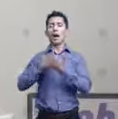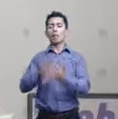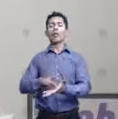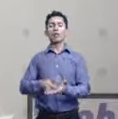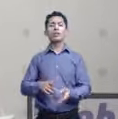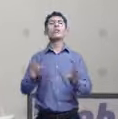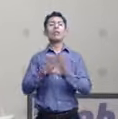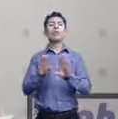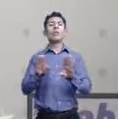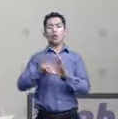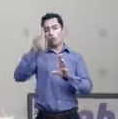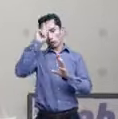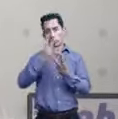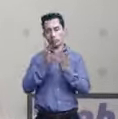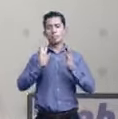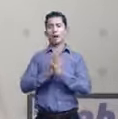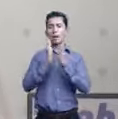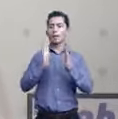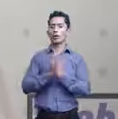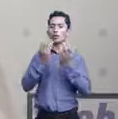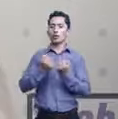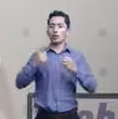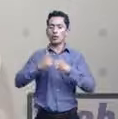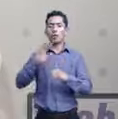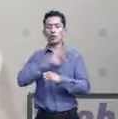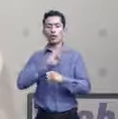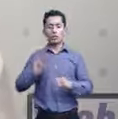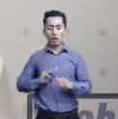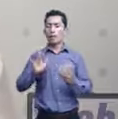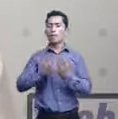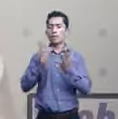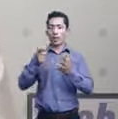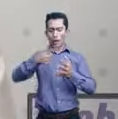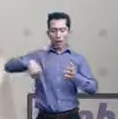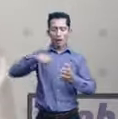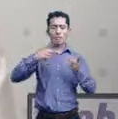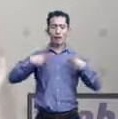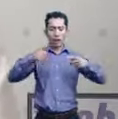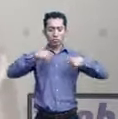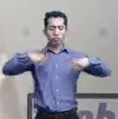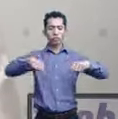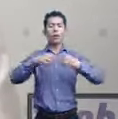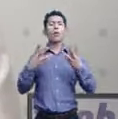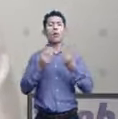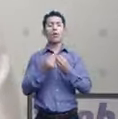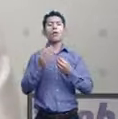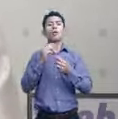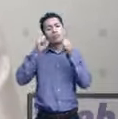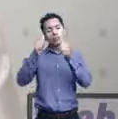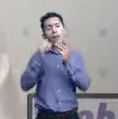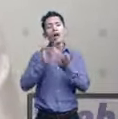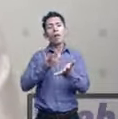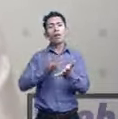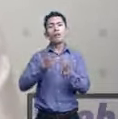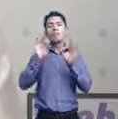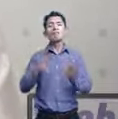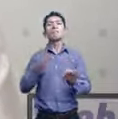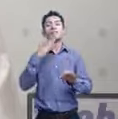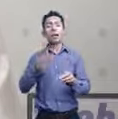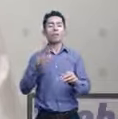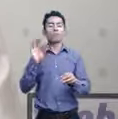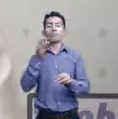través precisamente del Consejo de Participación Social Municipal, que integremos todos y podemos dar la atención adecuada